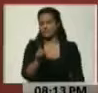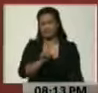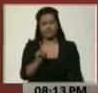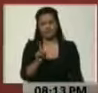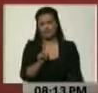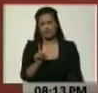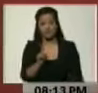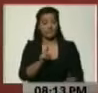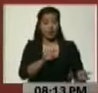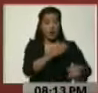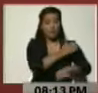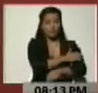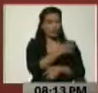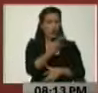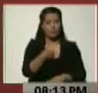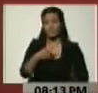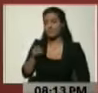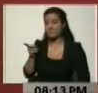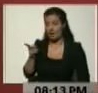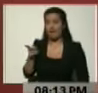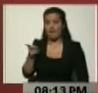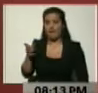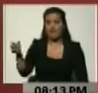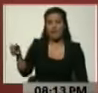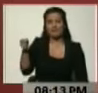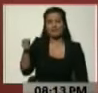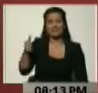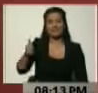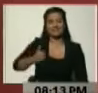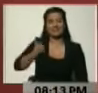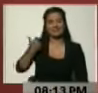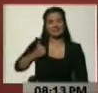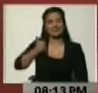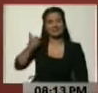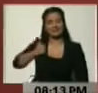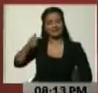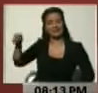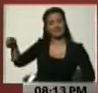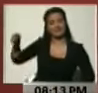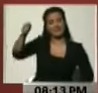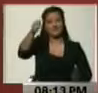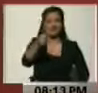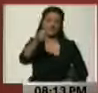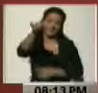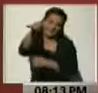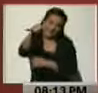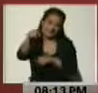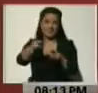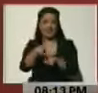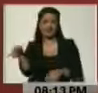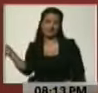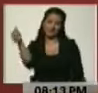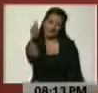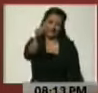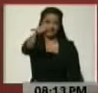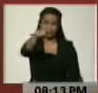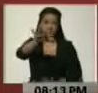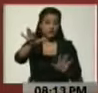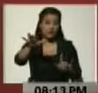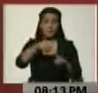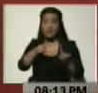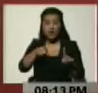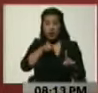usted solo para sus intereses, que siempre serán los intereses de la